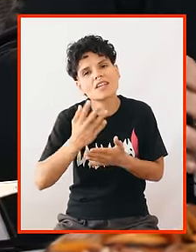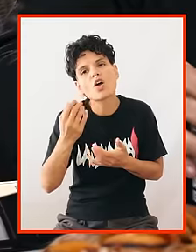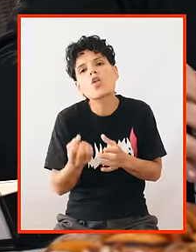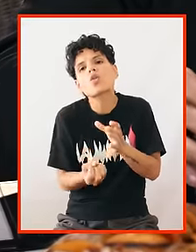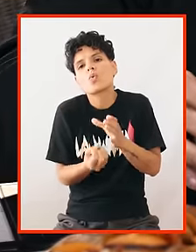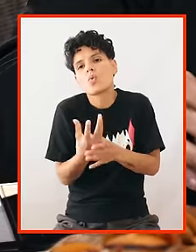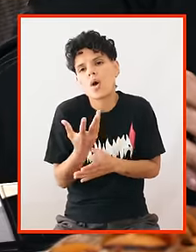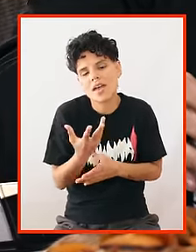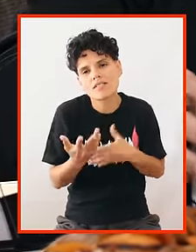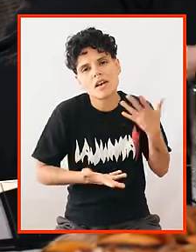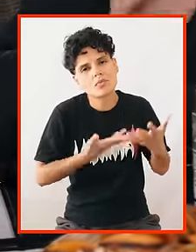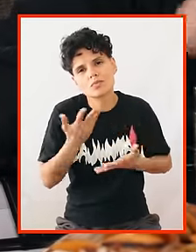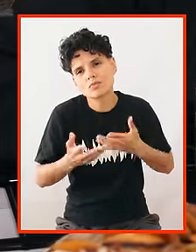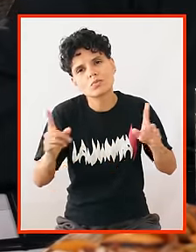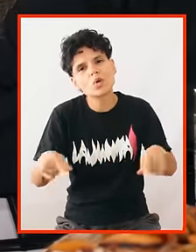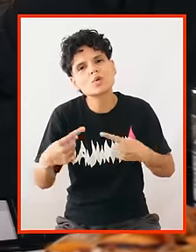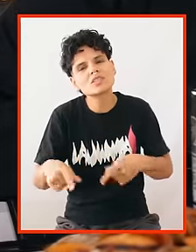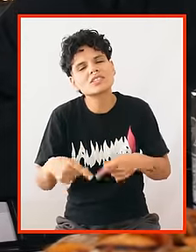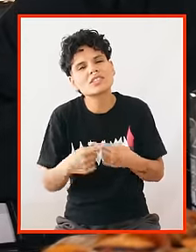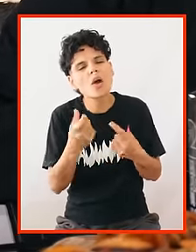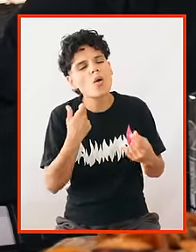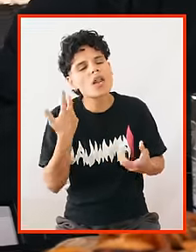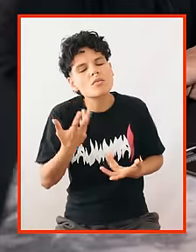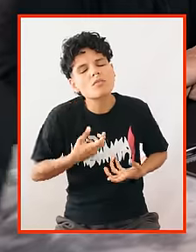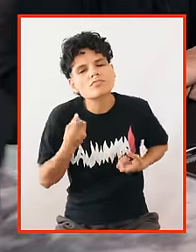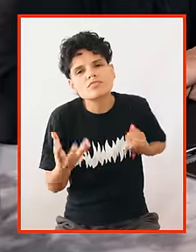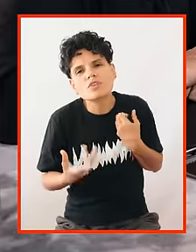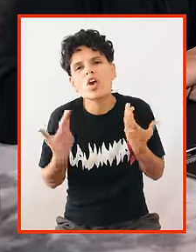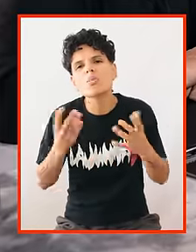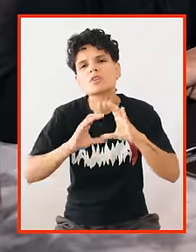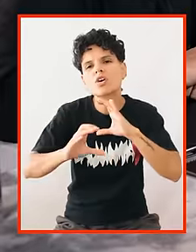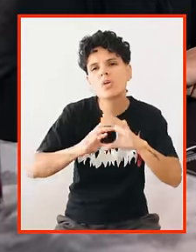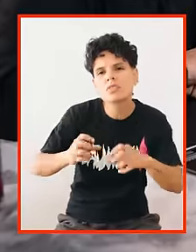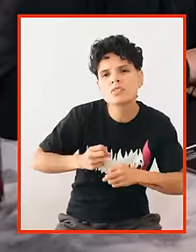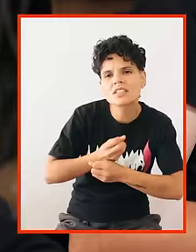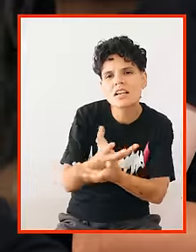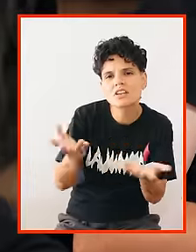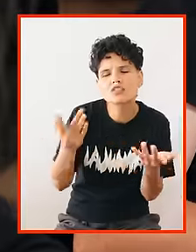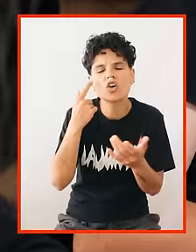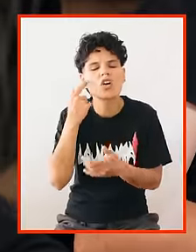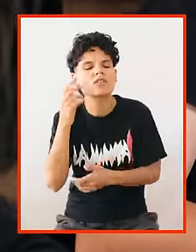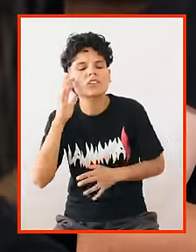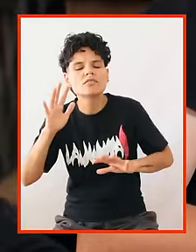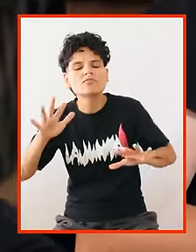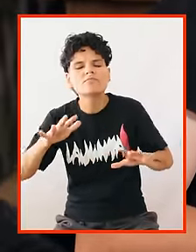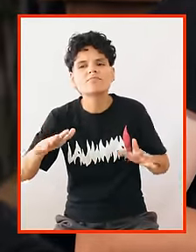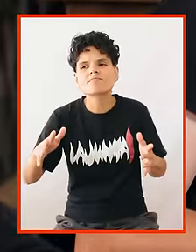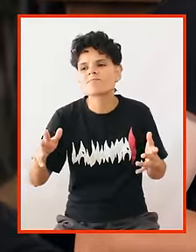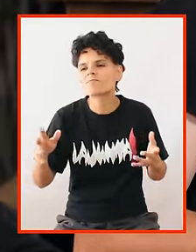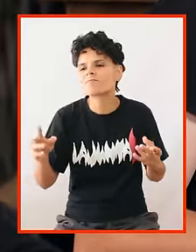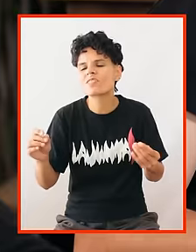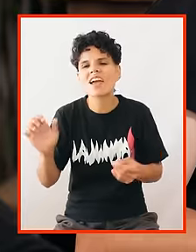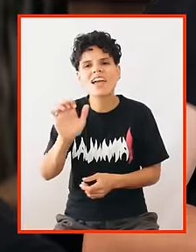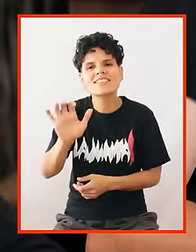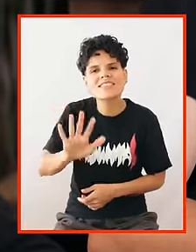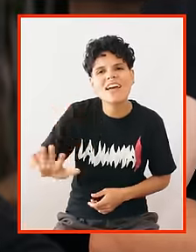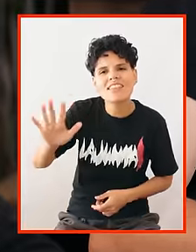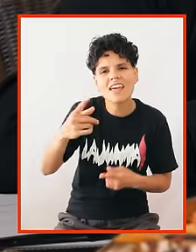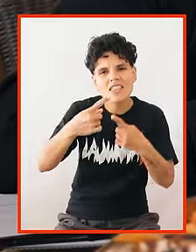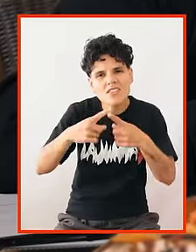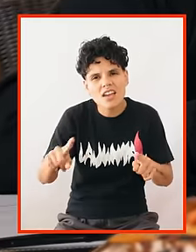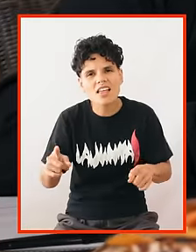ser el lenguaje de la generación anterior. Eso a mí me gusta. O sea, que la estética sea diferente, que los intereses sean diferentes, eso a mí me